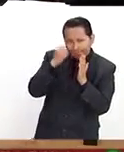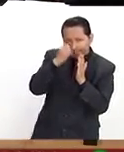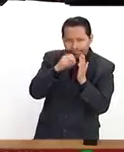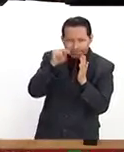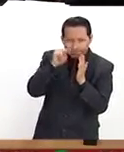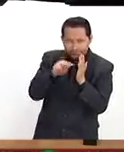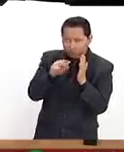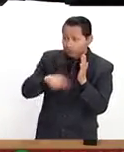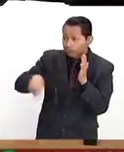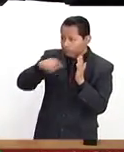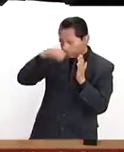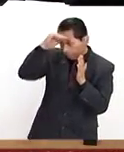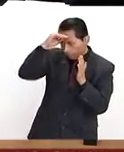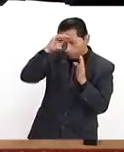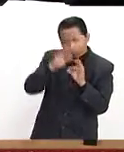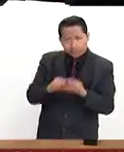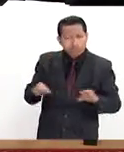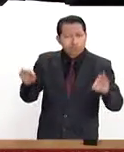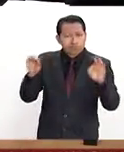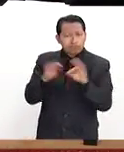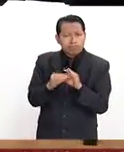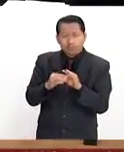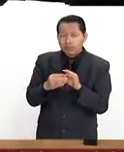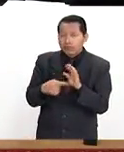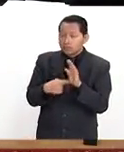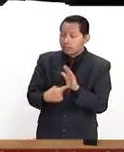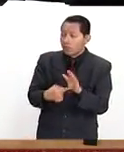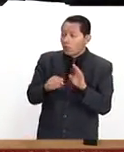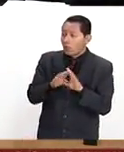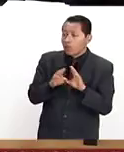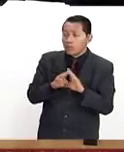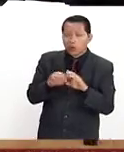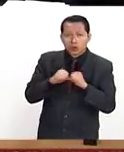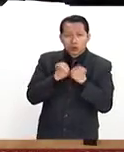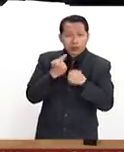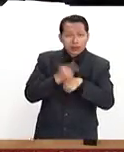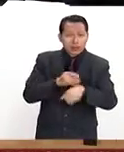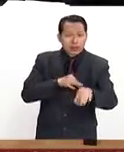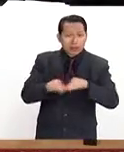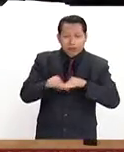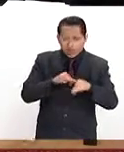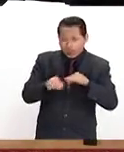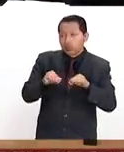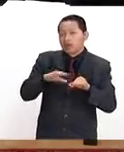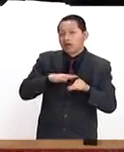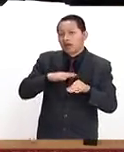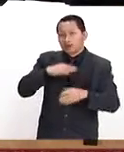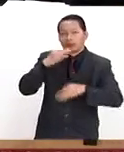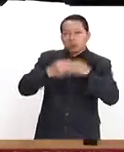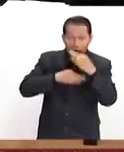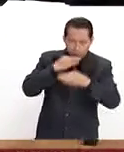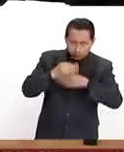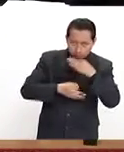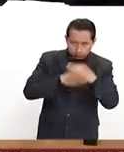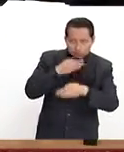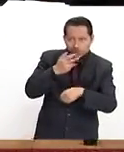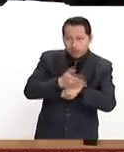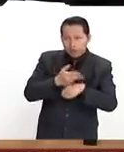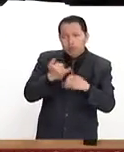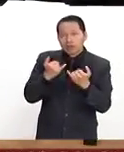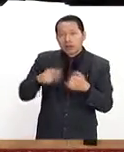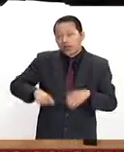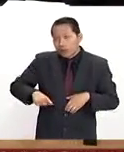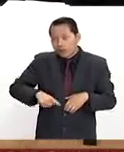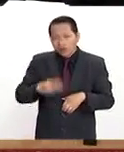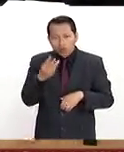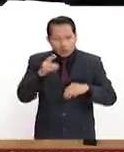sociedad y justamente ahí está, cómo trabajamos con la sociedad conjuntamente, medios de comunicación, el gobierno en los 3 niveles y sobre